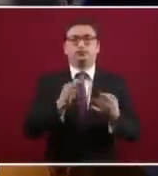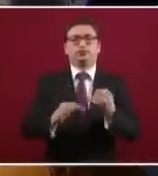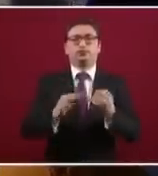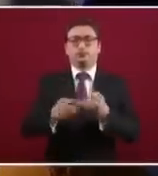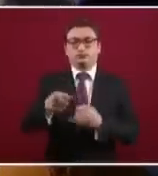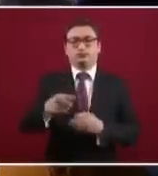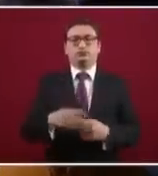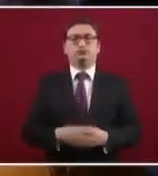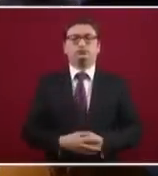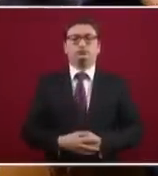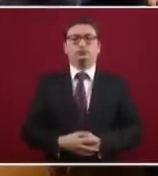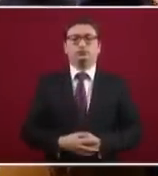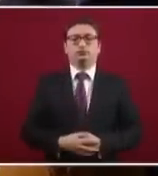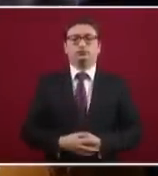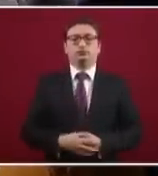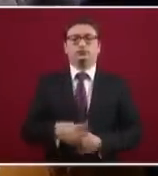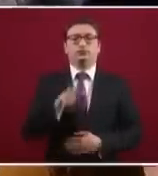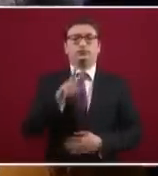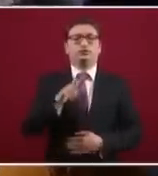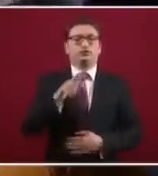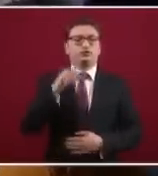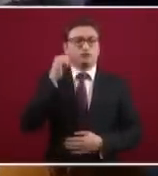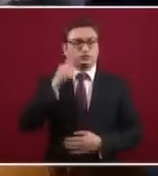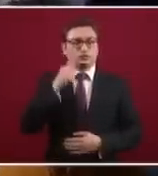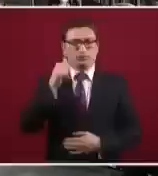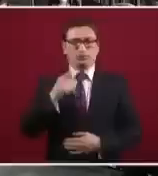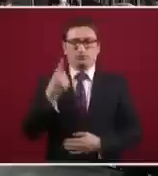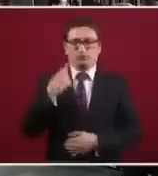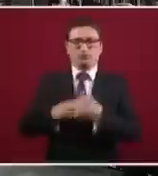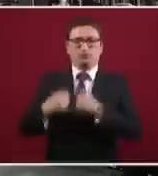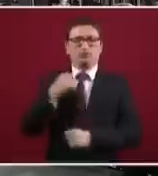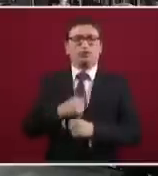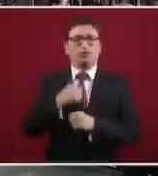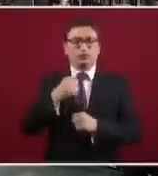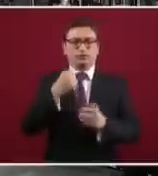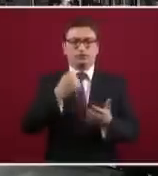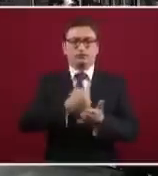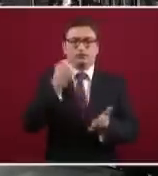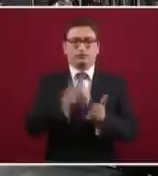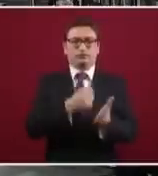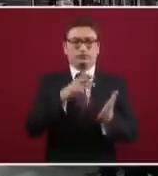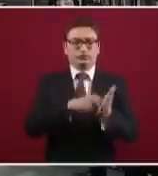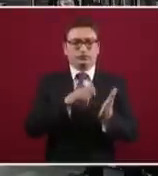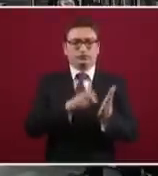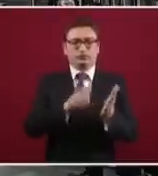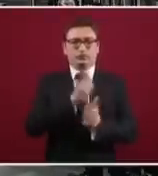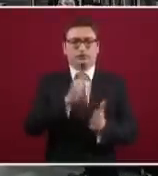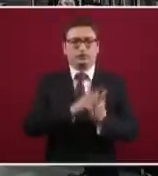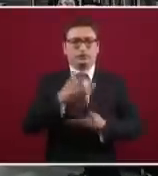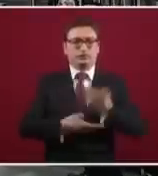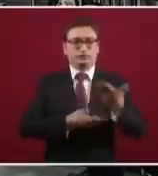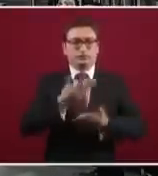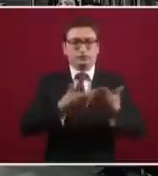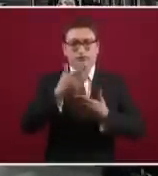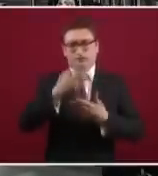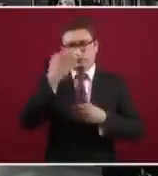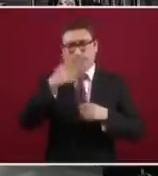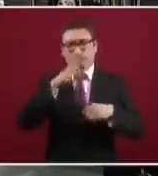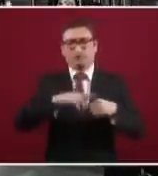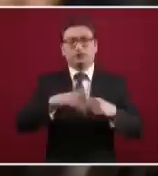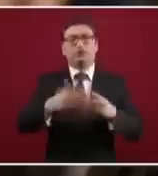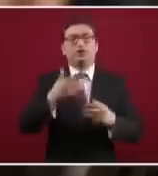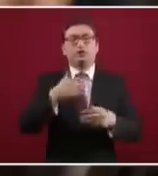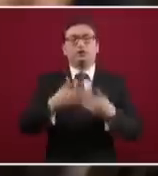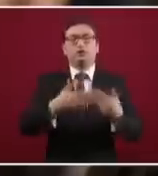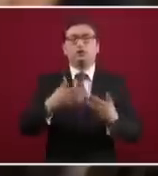termina. El 18 de abril del año pasado se aprobó una reforma a la ley del servicio exterior, misma que